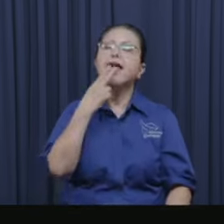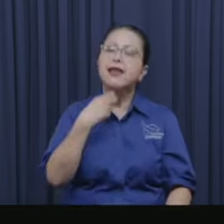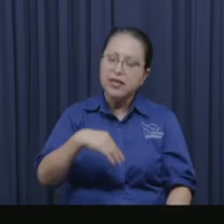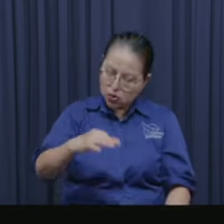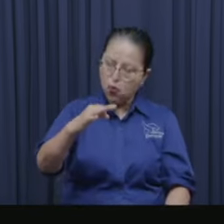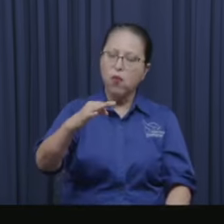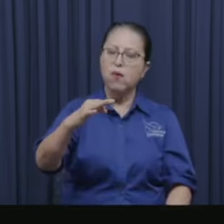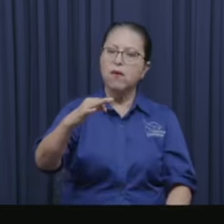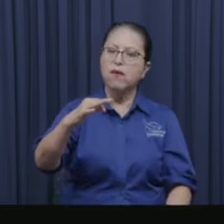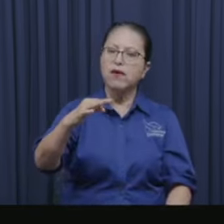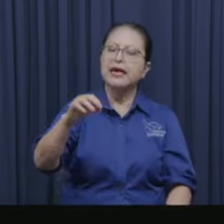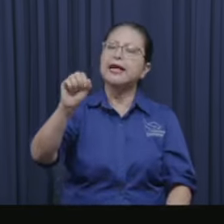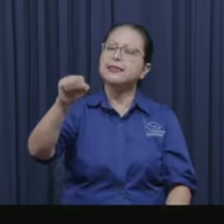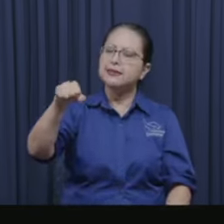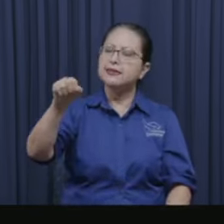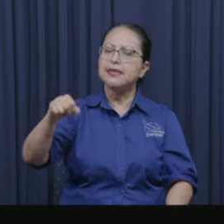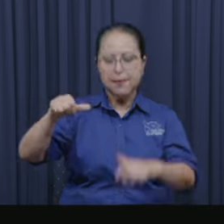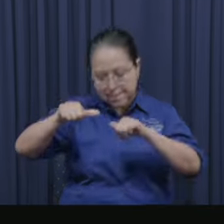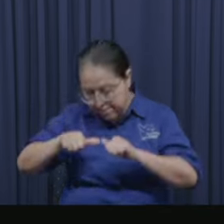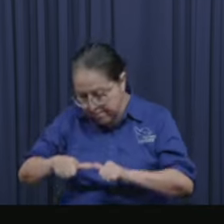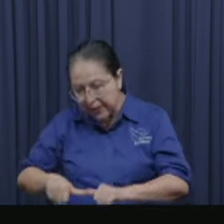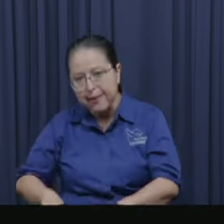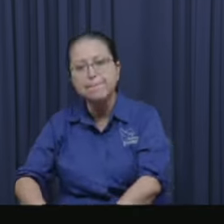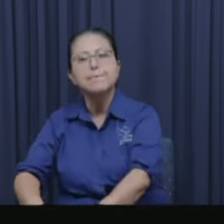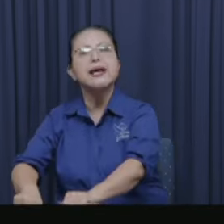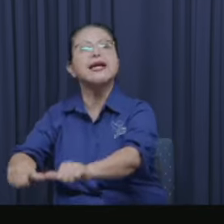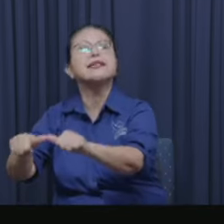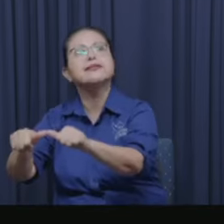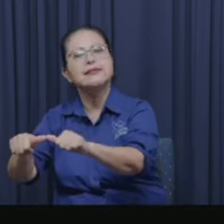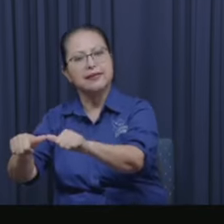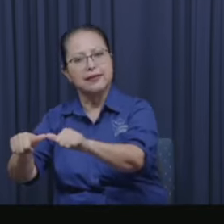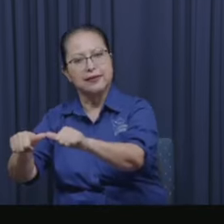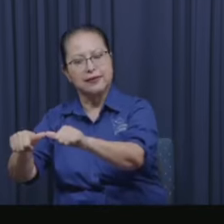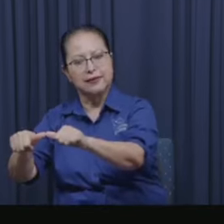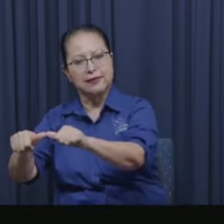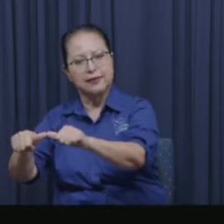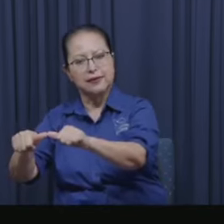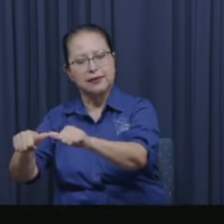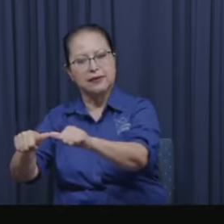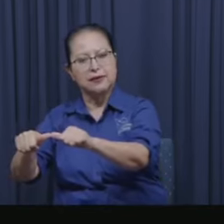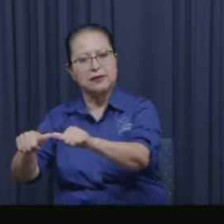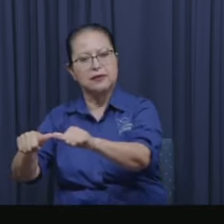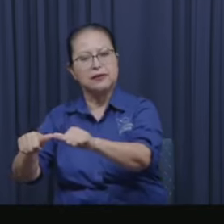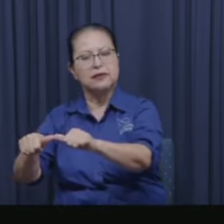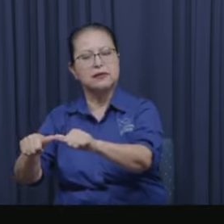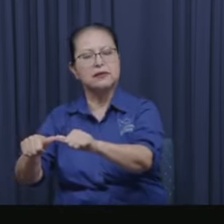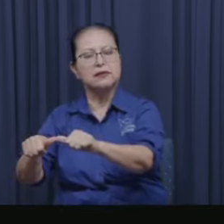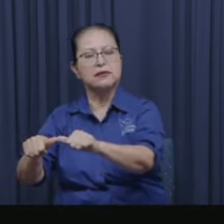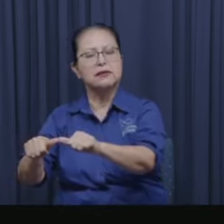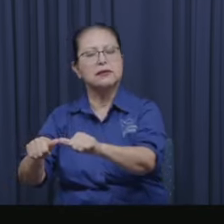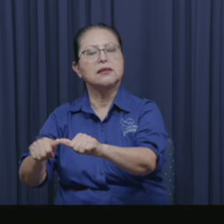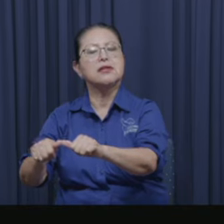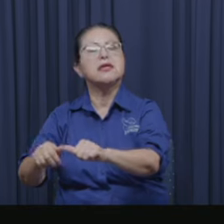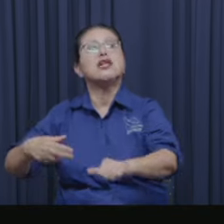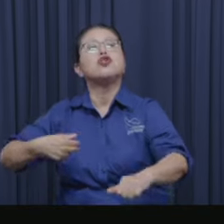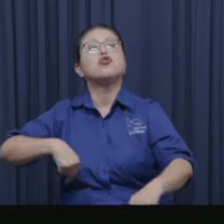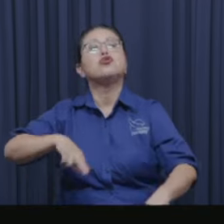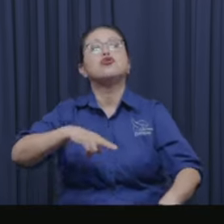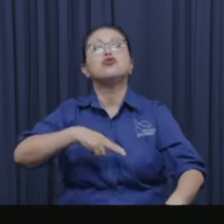hijo si permanece A qué le hemos estado haciendo énfasis en todo el